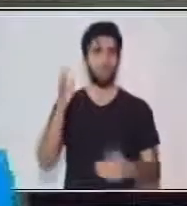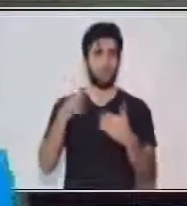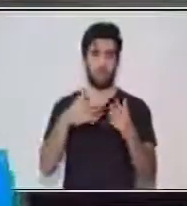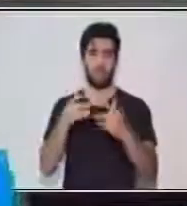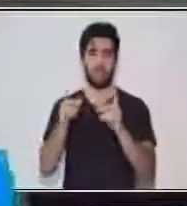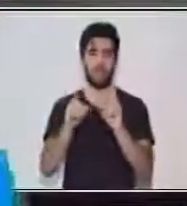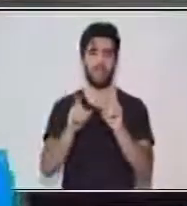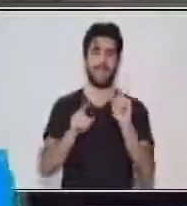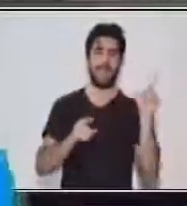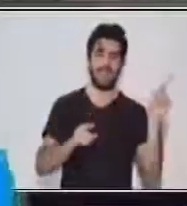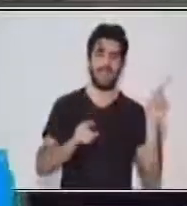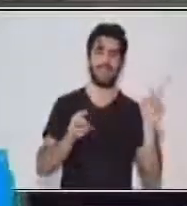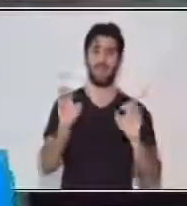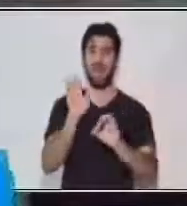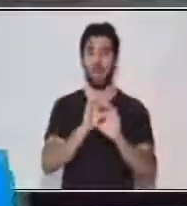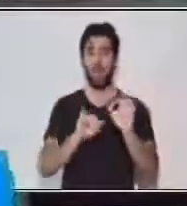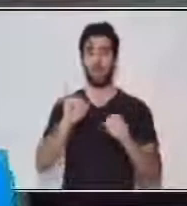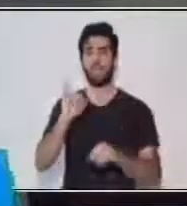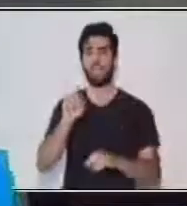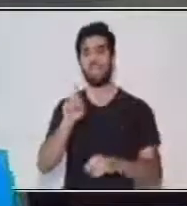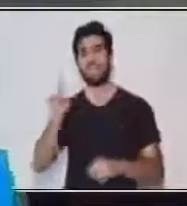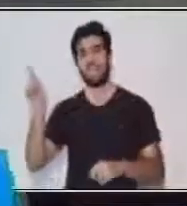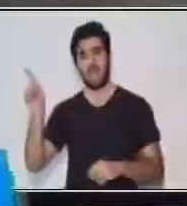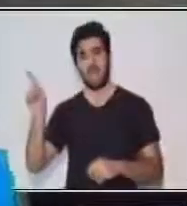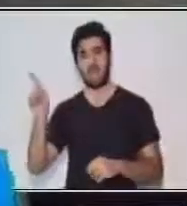derecha o hacia la izquierda,